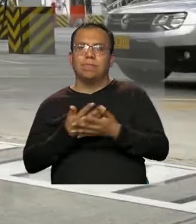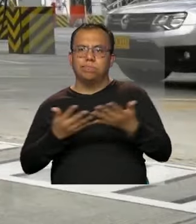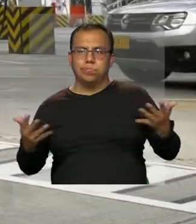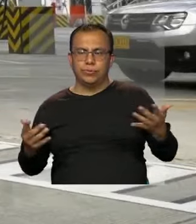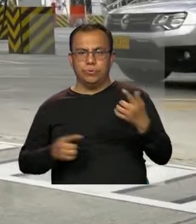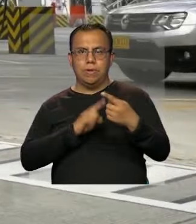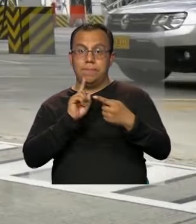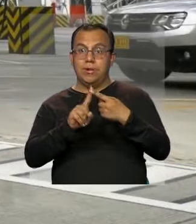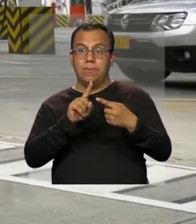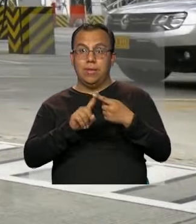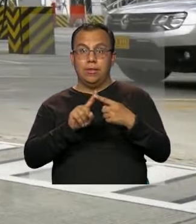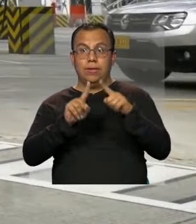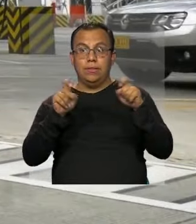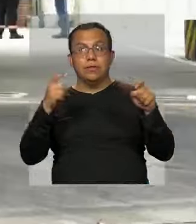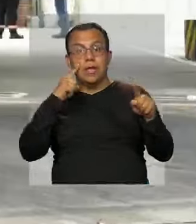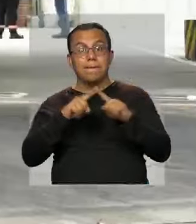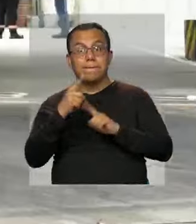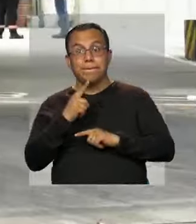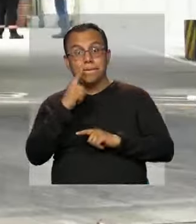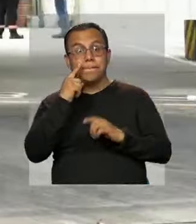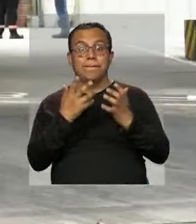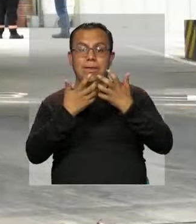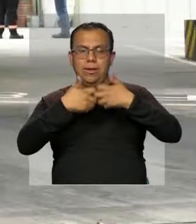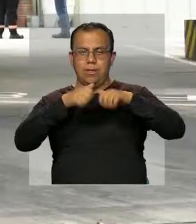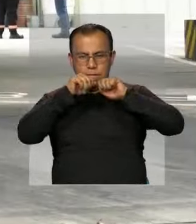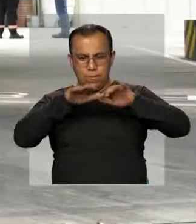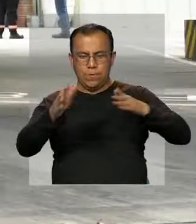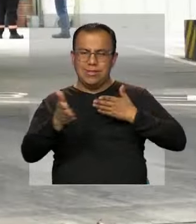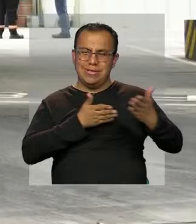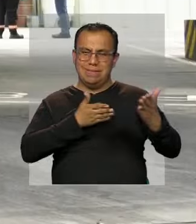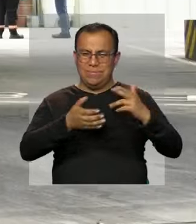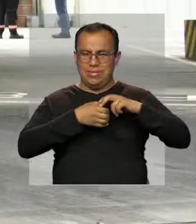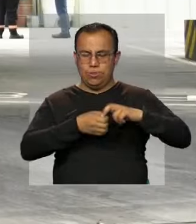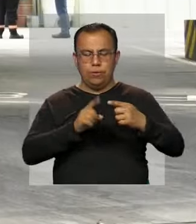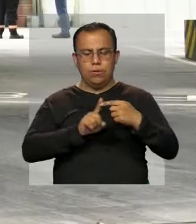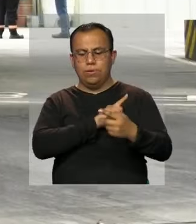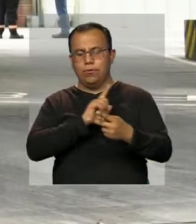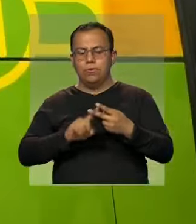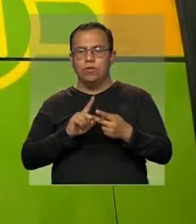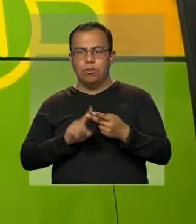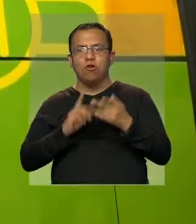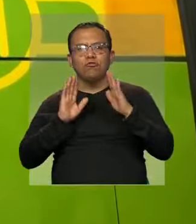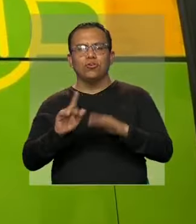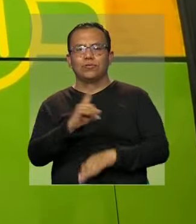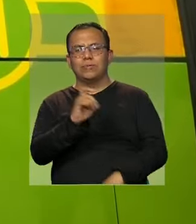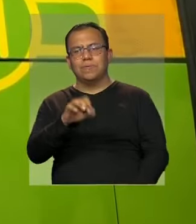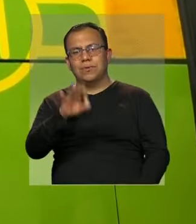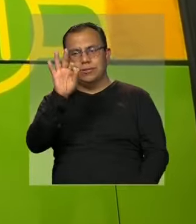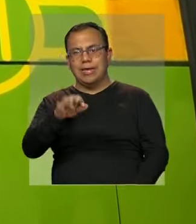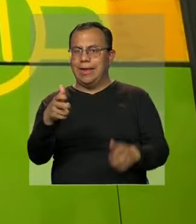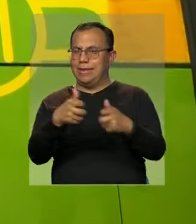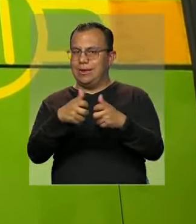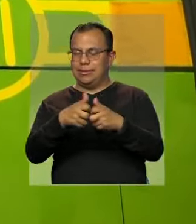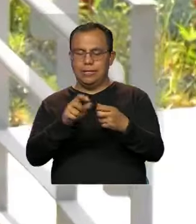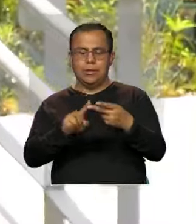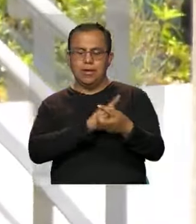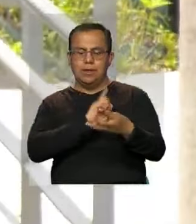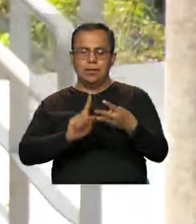aspectos. Primero, se trata de la primera empresa pública de transporte. Segundo, su flota es 100% eléctrica. Y